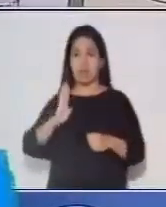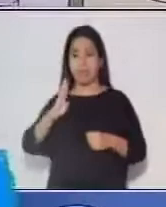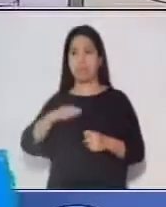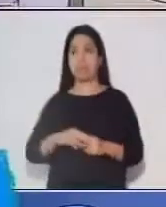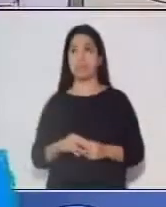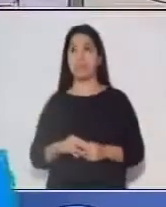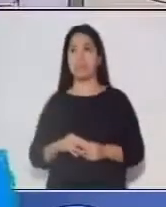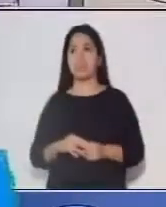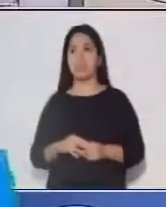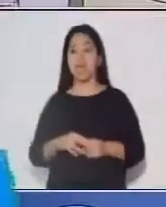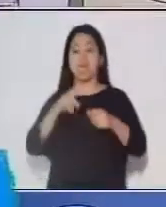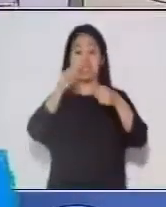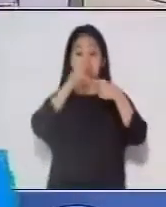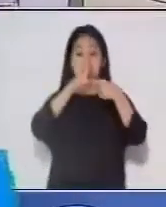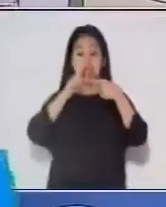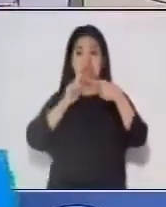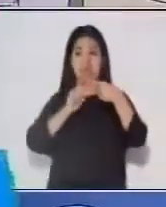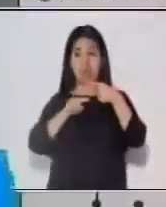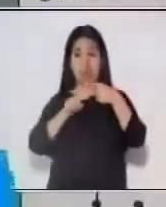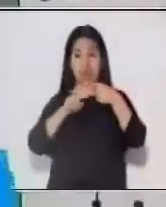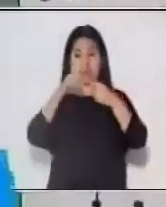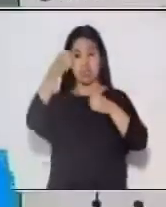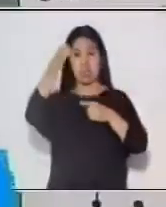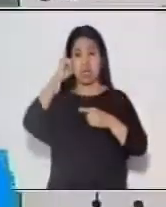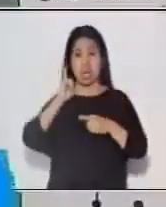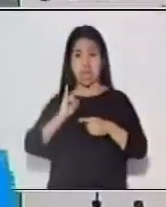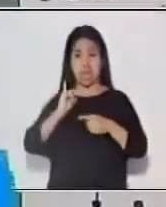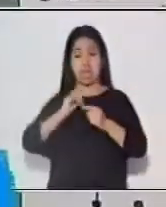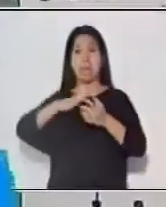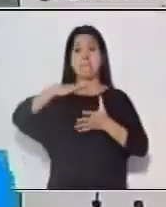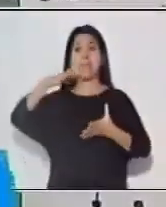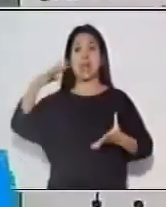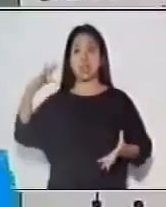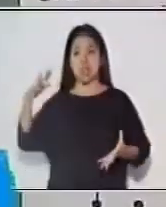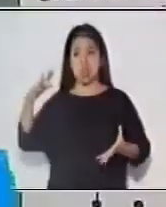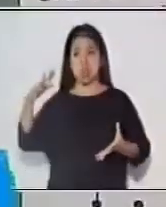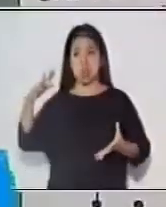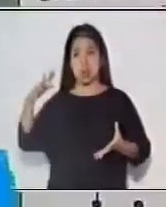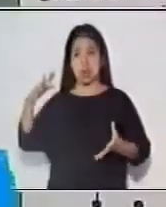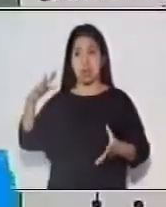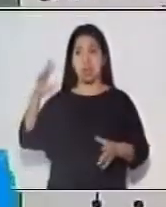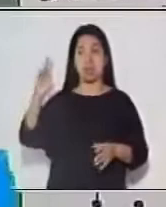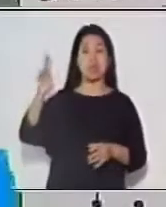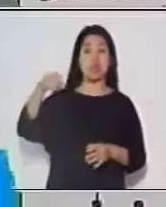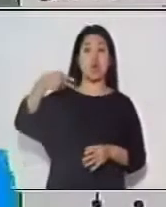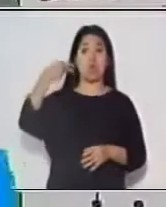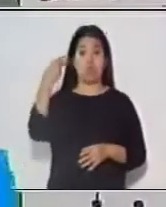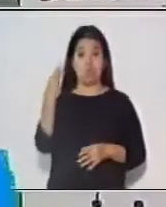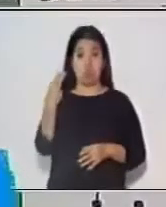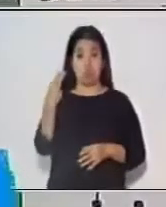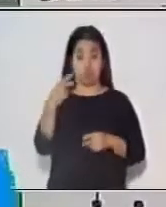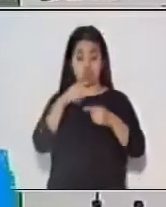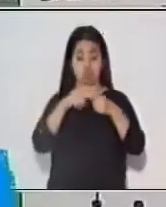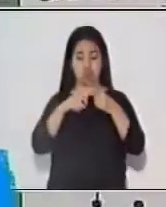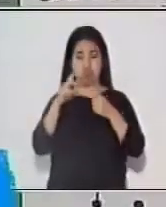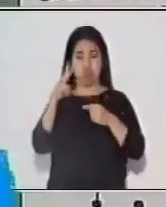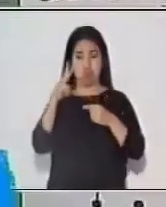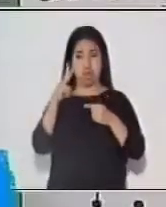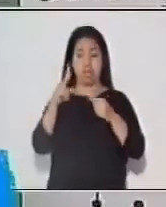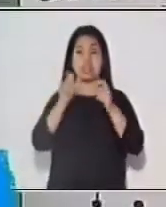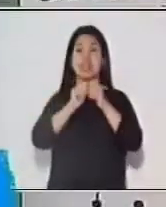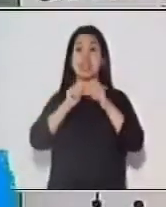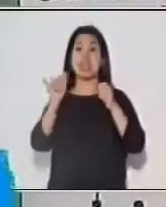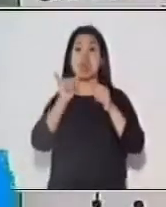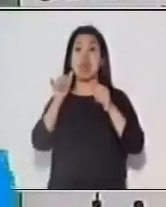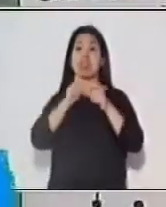Si dividimos el eje mayor dentro de 2, vamos a obtener la distancia A, que en este